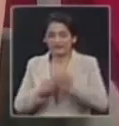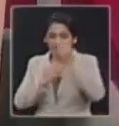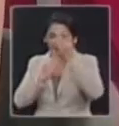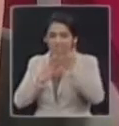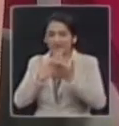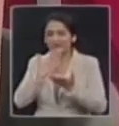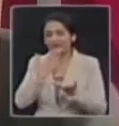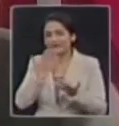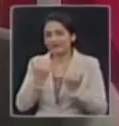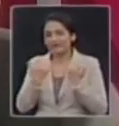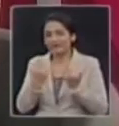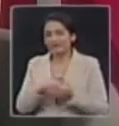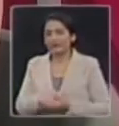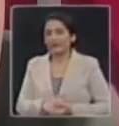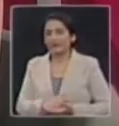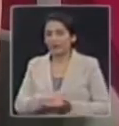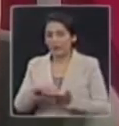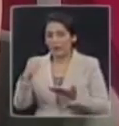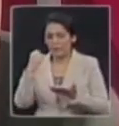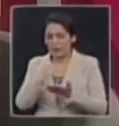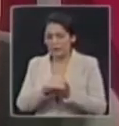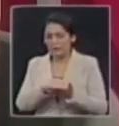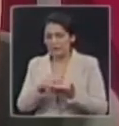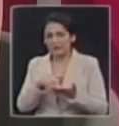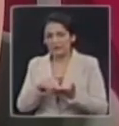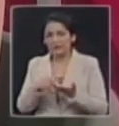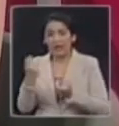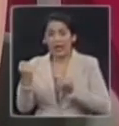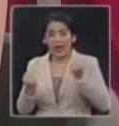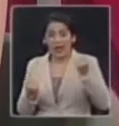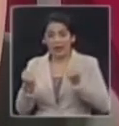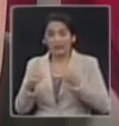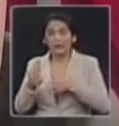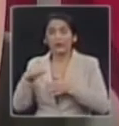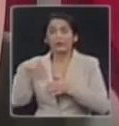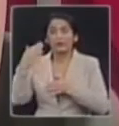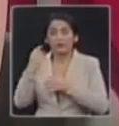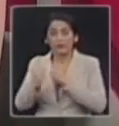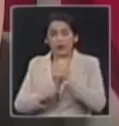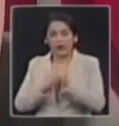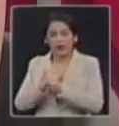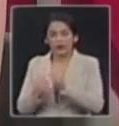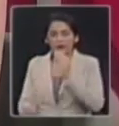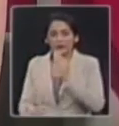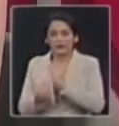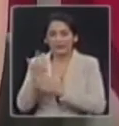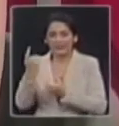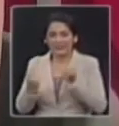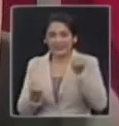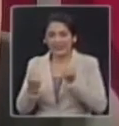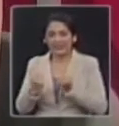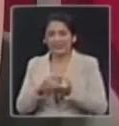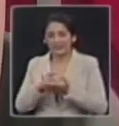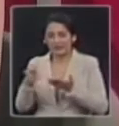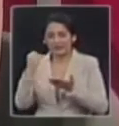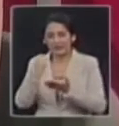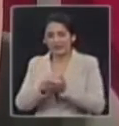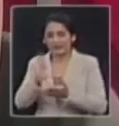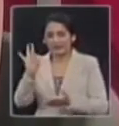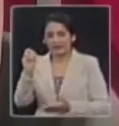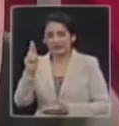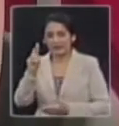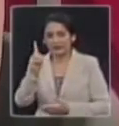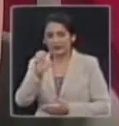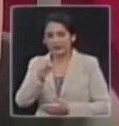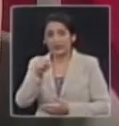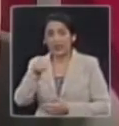Reconocida marca de vehículos que presenta novedades para el próximo año, definitivamente es Ford, que a través de sus concesionarios Quito Motors a